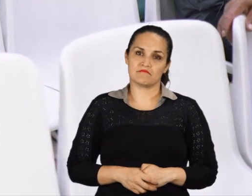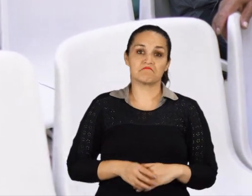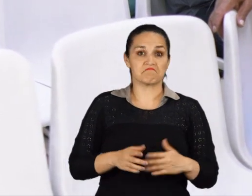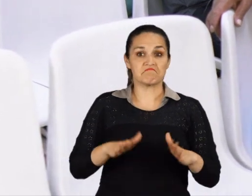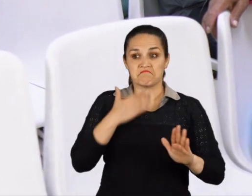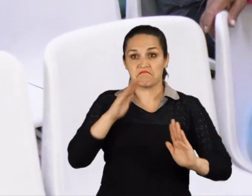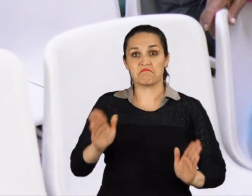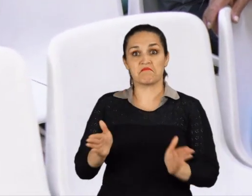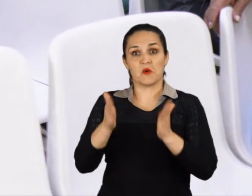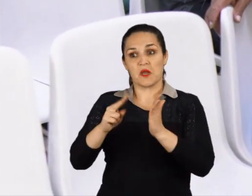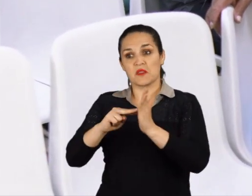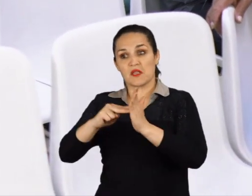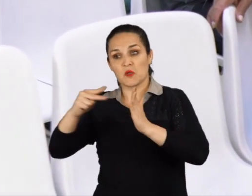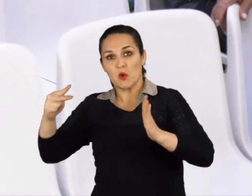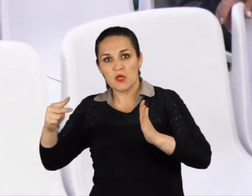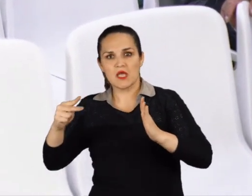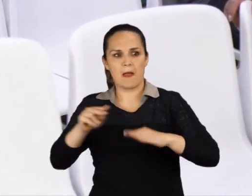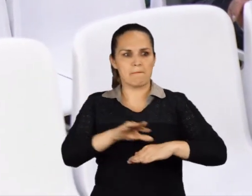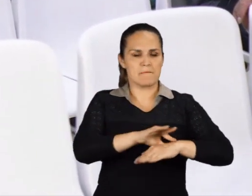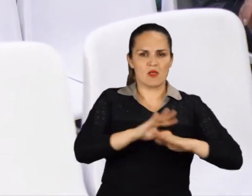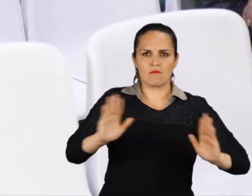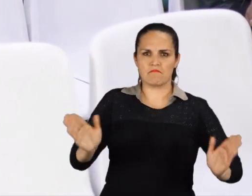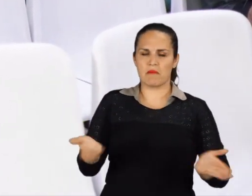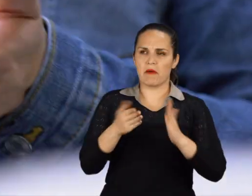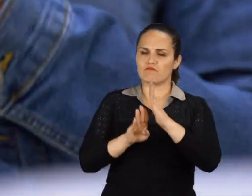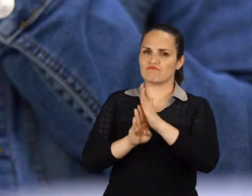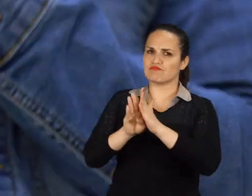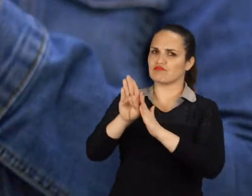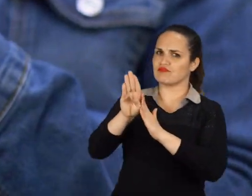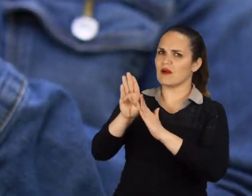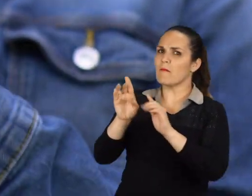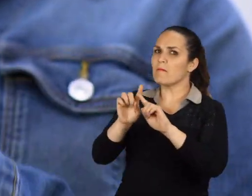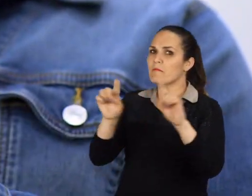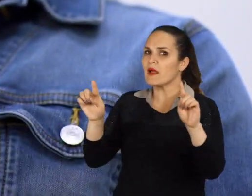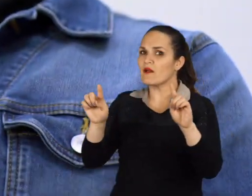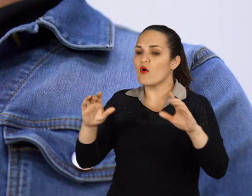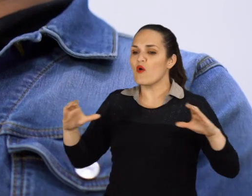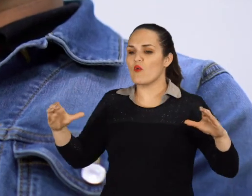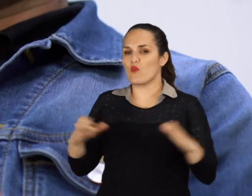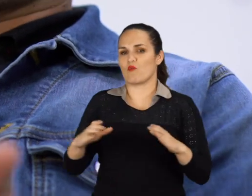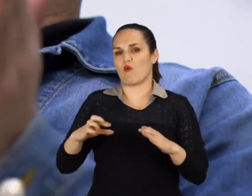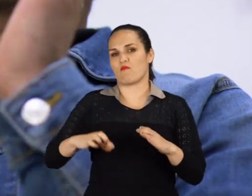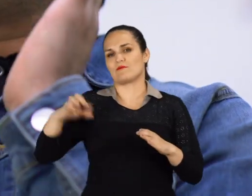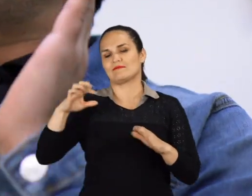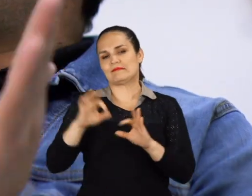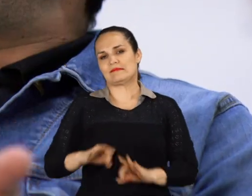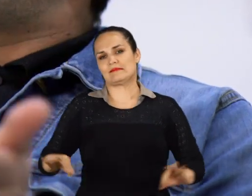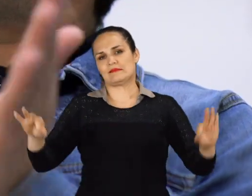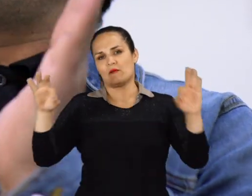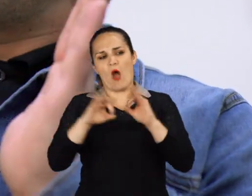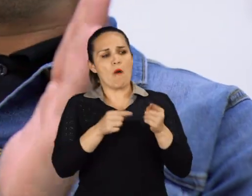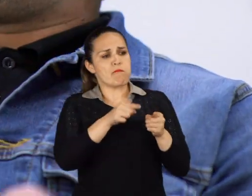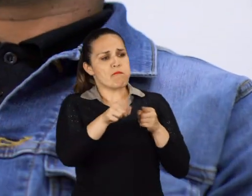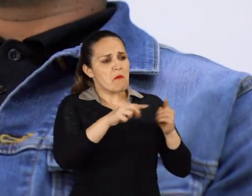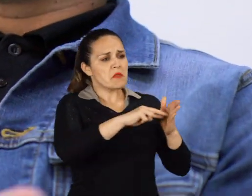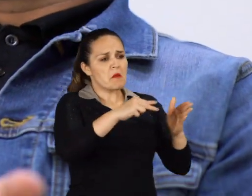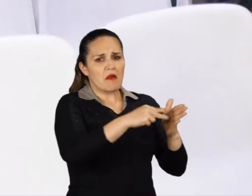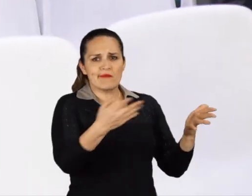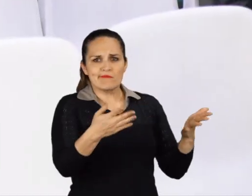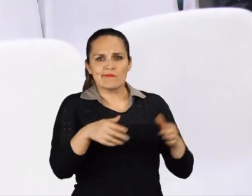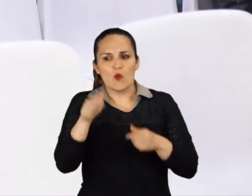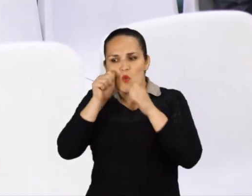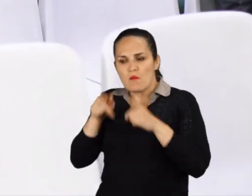Para que los avances médicos y tecnológicos en oncología sean posibles, es necesario que existan un grupo de profesionales dedicados a la